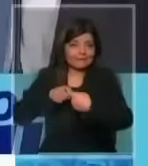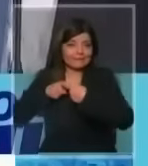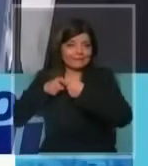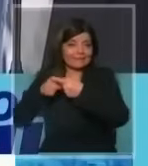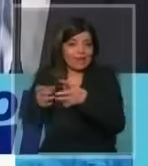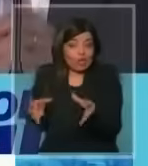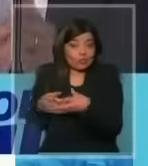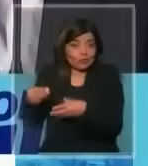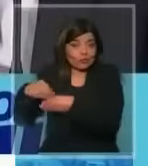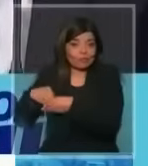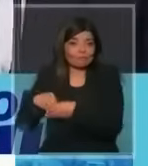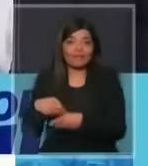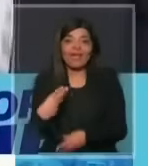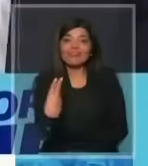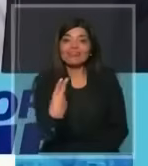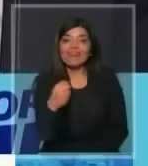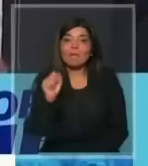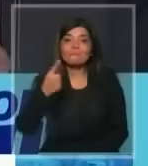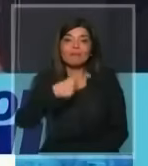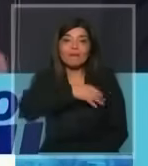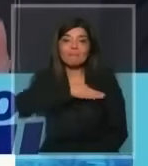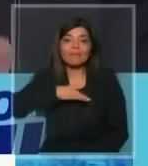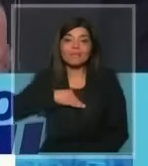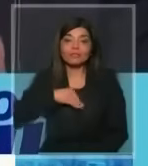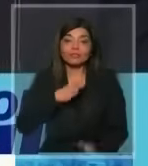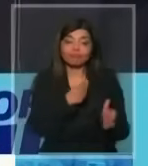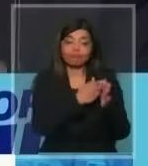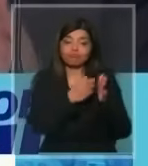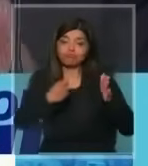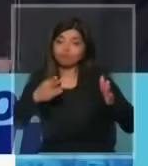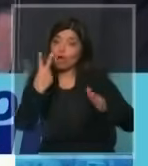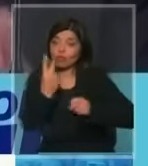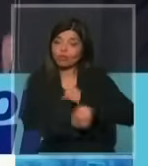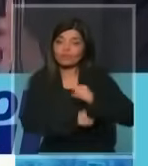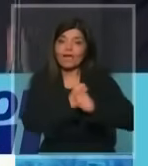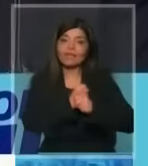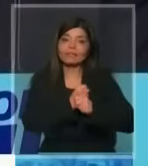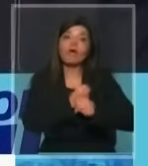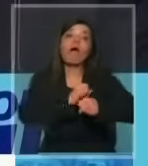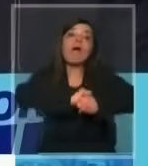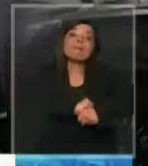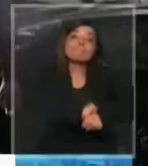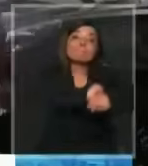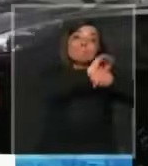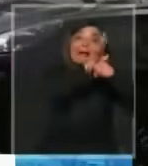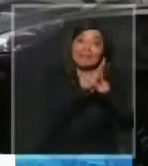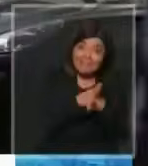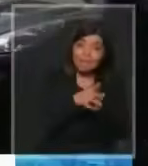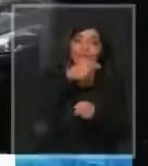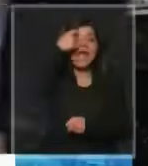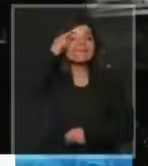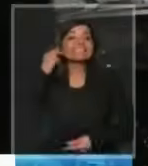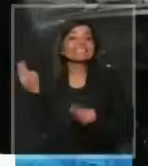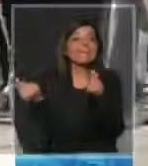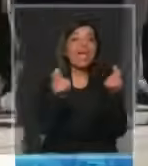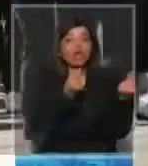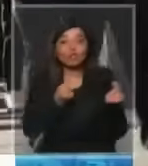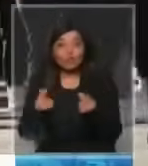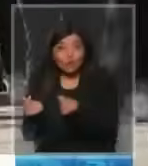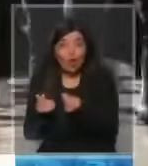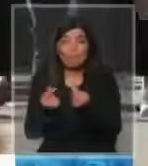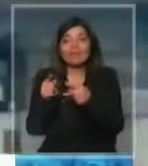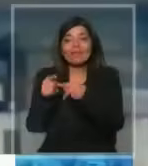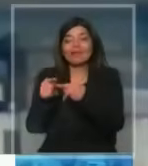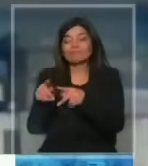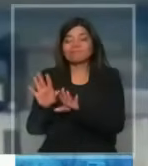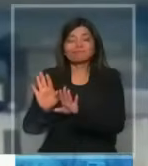3 primeros ministros en menos de 2 años. La pandemia, el Brexit y sus huellas en la economía han desencantado al